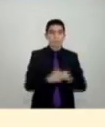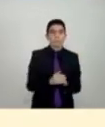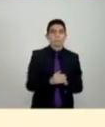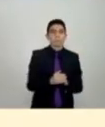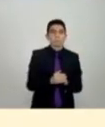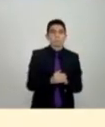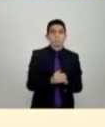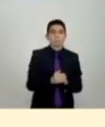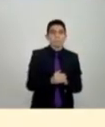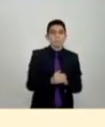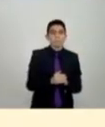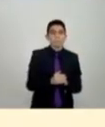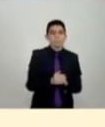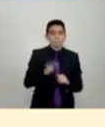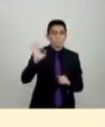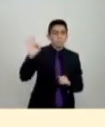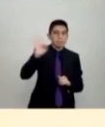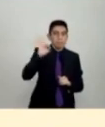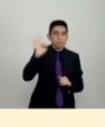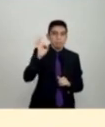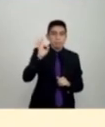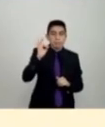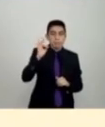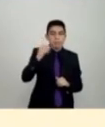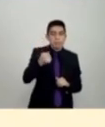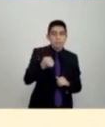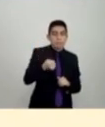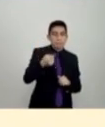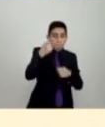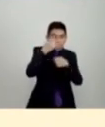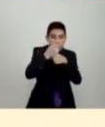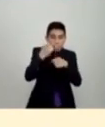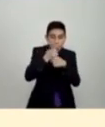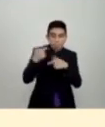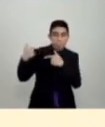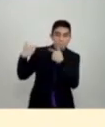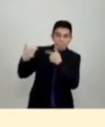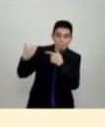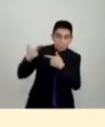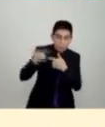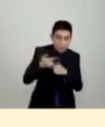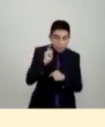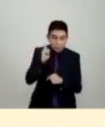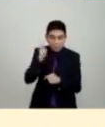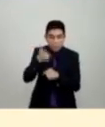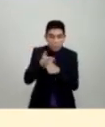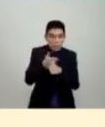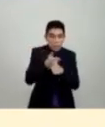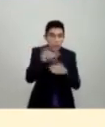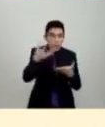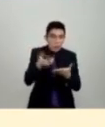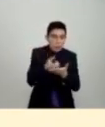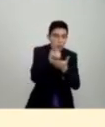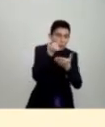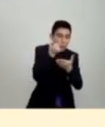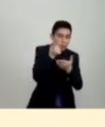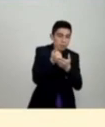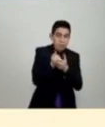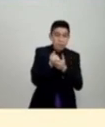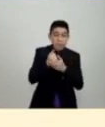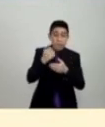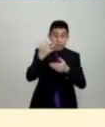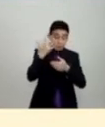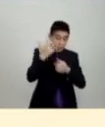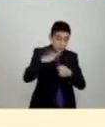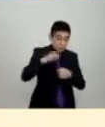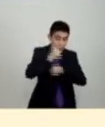o sea, era quizá la primera generación en la que cuando encontraba un botín, no se dedicaba 10 años a comérselo,